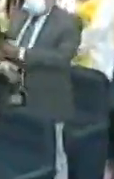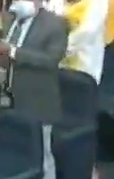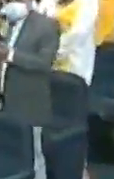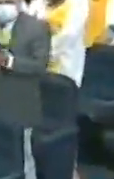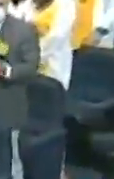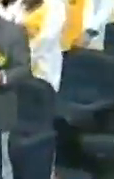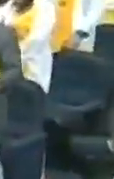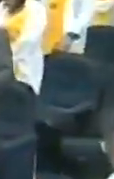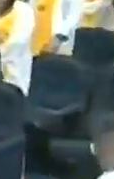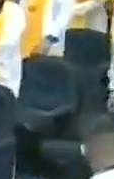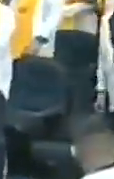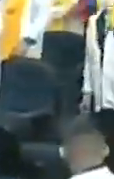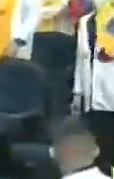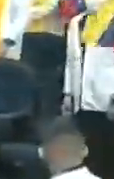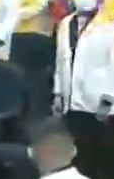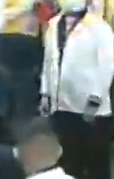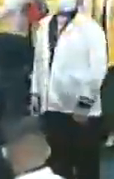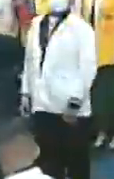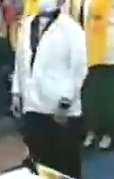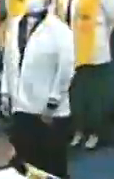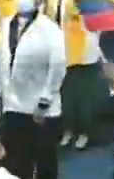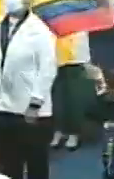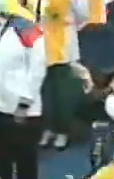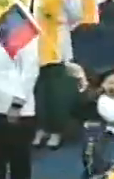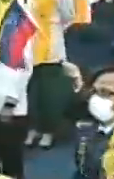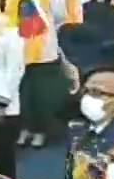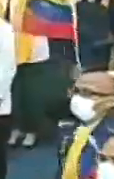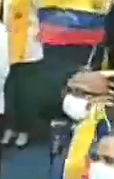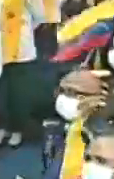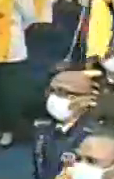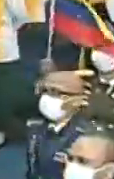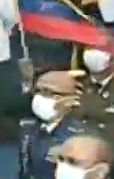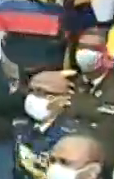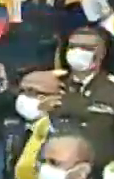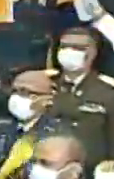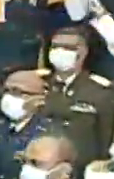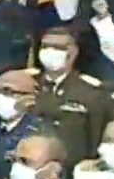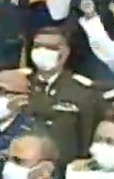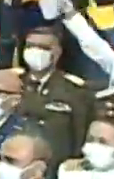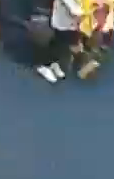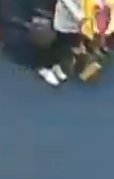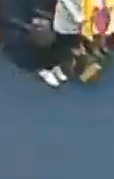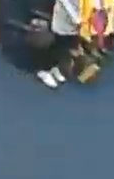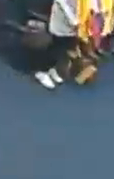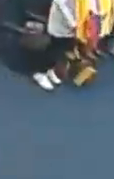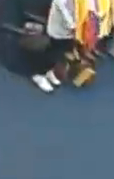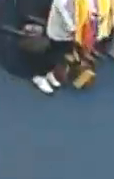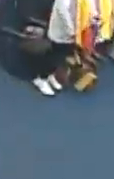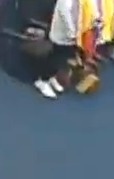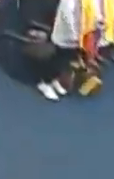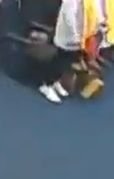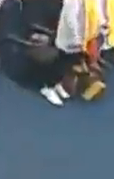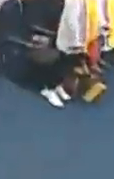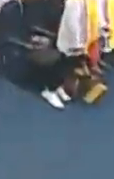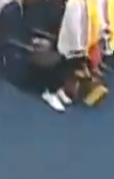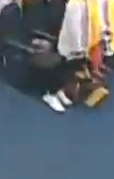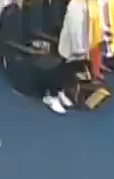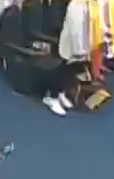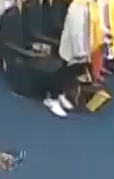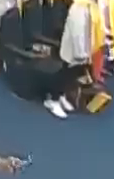siempre ha sido la salud del pueblo y así se ha demostrado en el combate de la pandemia de la COVID-19. Un país